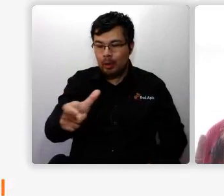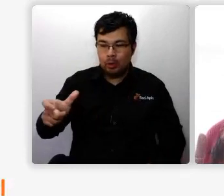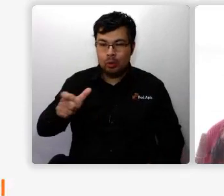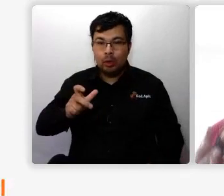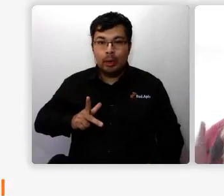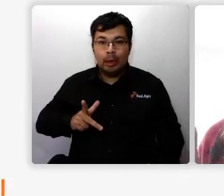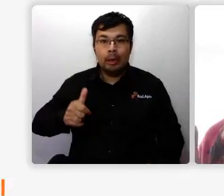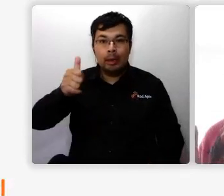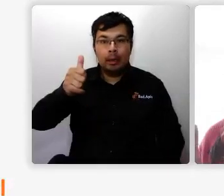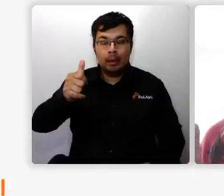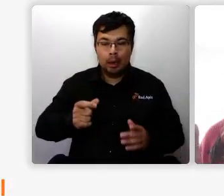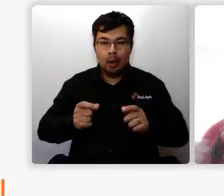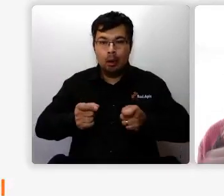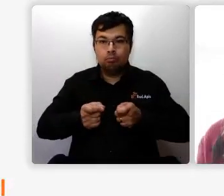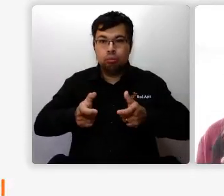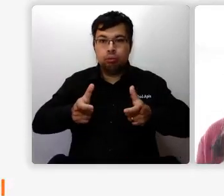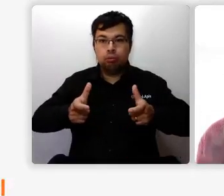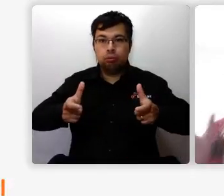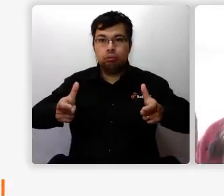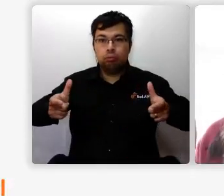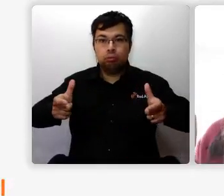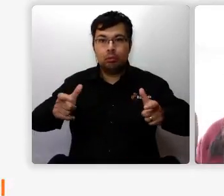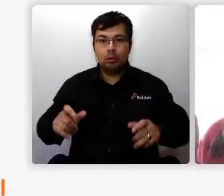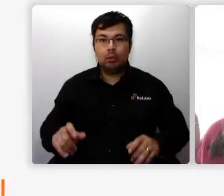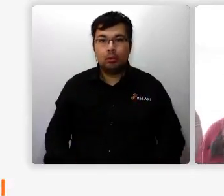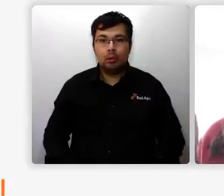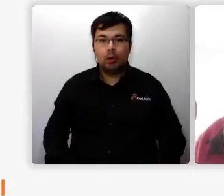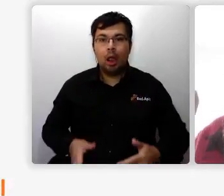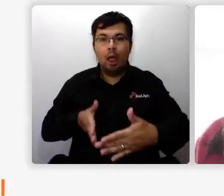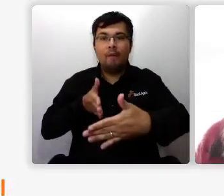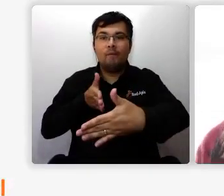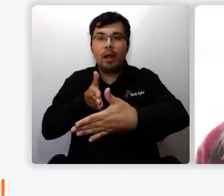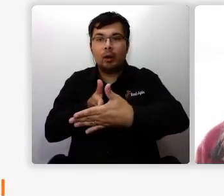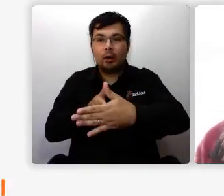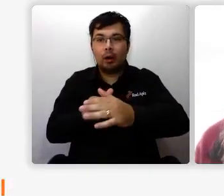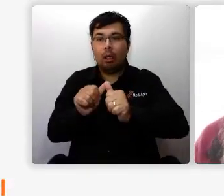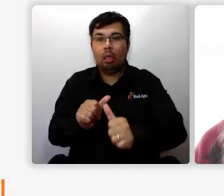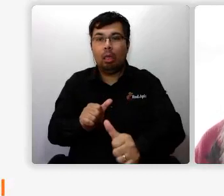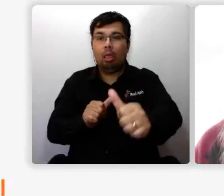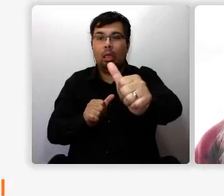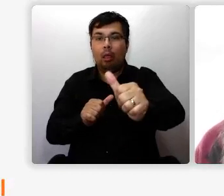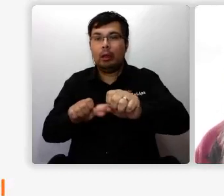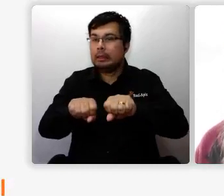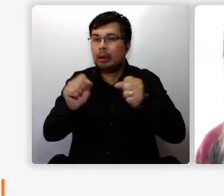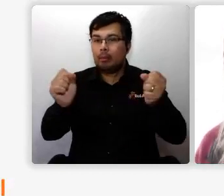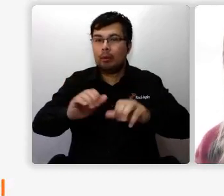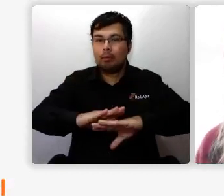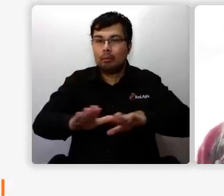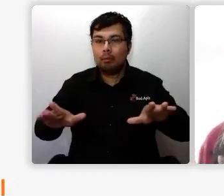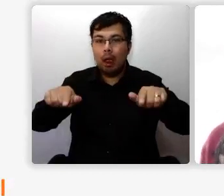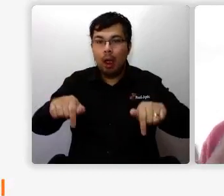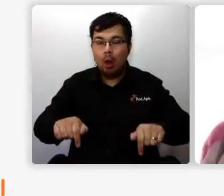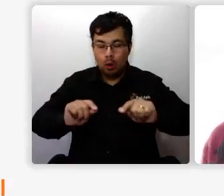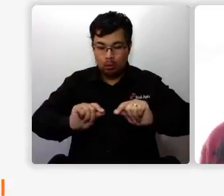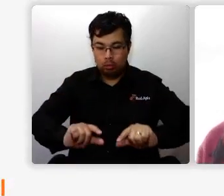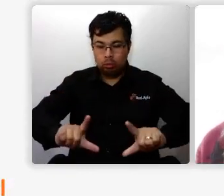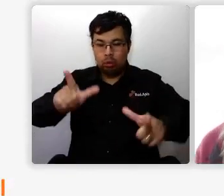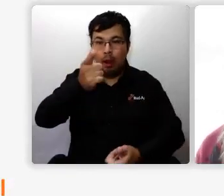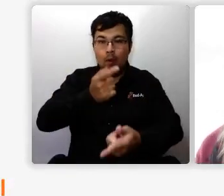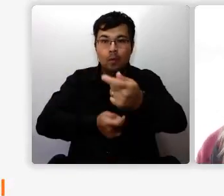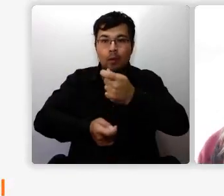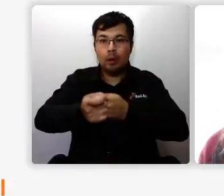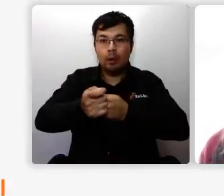clientes que antes de alguna manera se rompió la barrera de la distancia, aumentamos las ventas, aumentamos los ingresos y también lo que